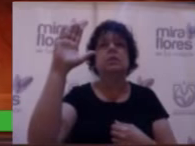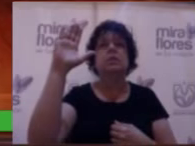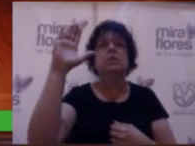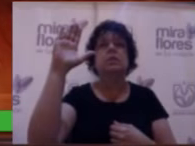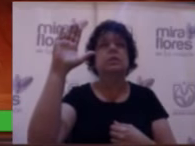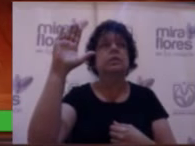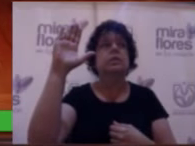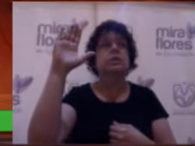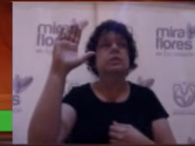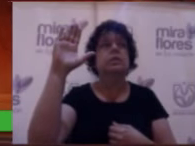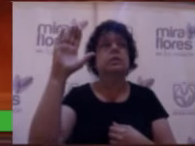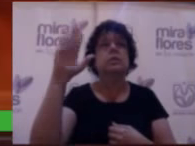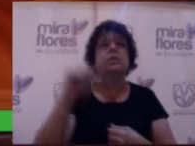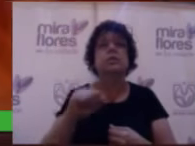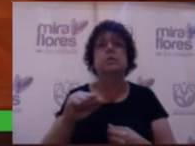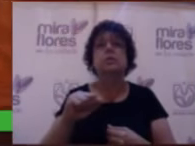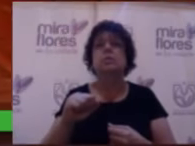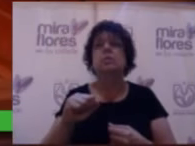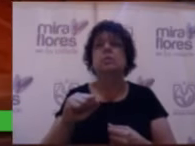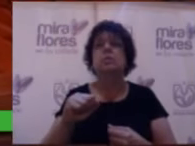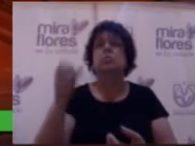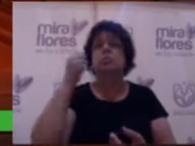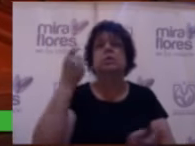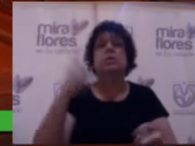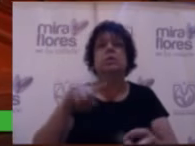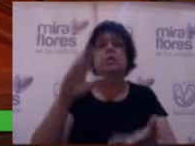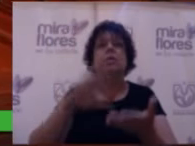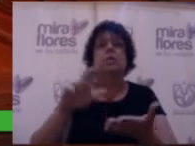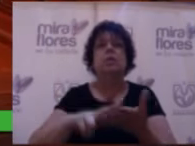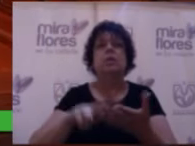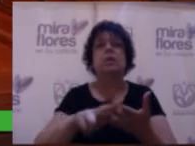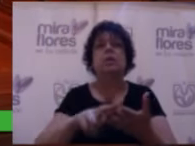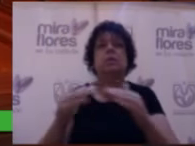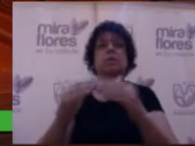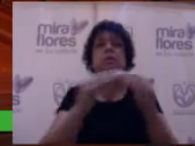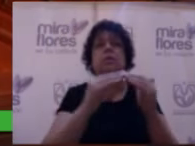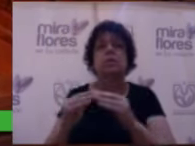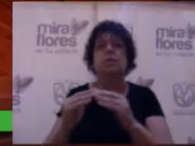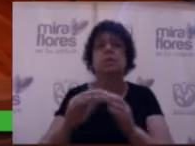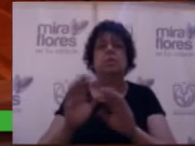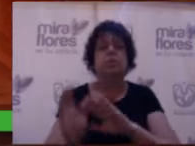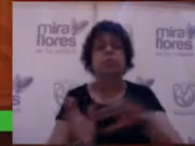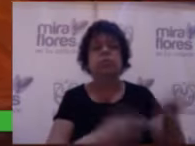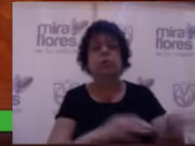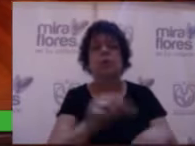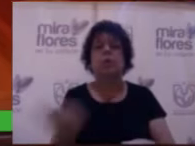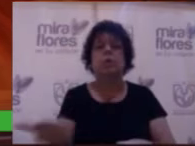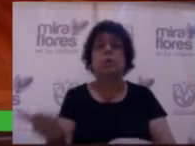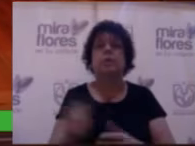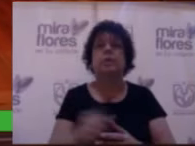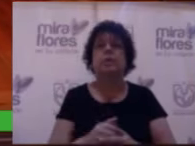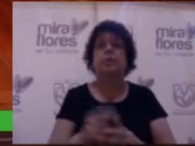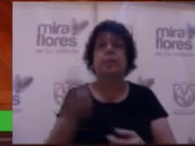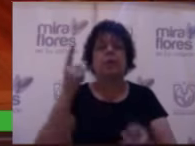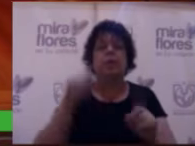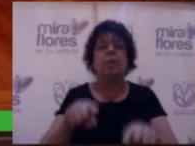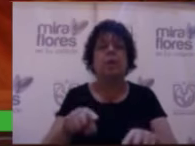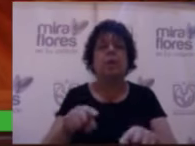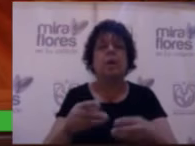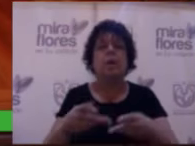conformidad. Se aprueba por unanimidad de votos. Muchas gracias. Vamos al siguiente punto, por favor. Proyecto de acuerdo de consejo que aprueba la